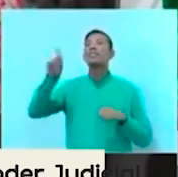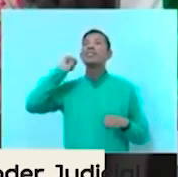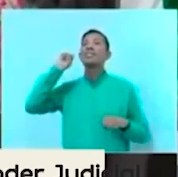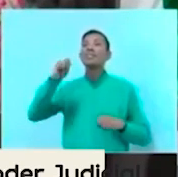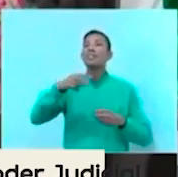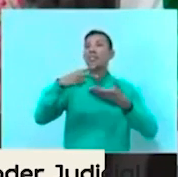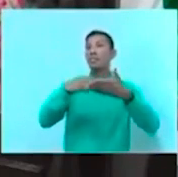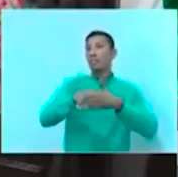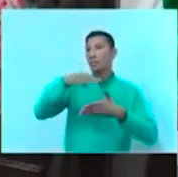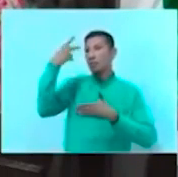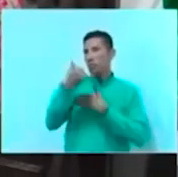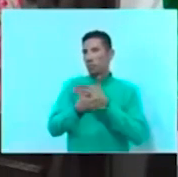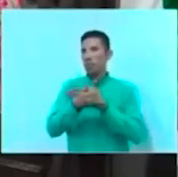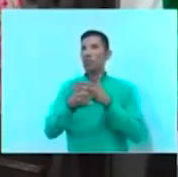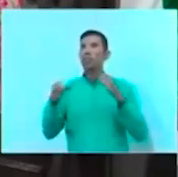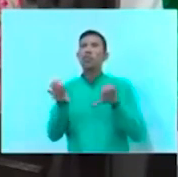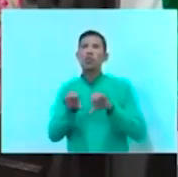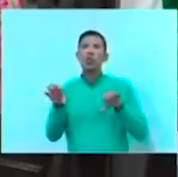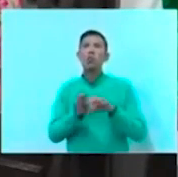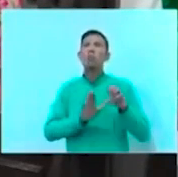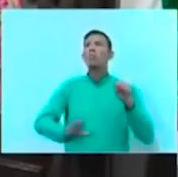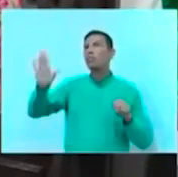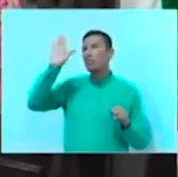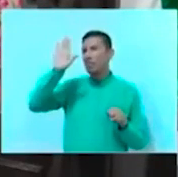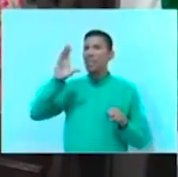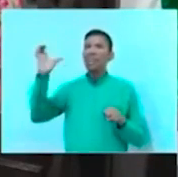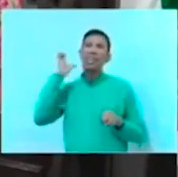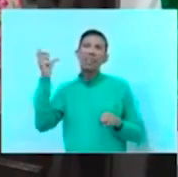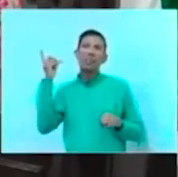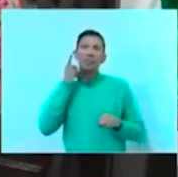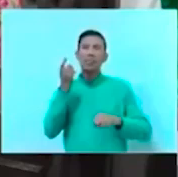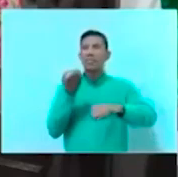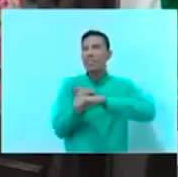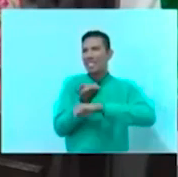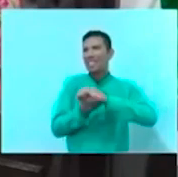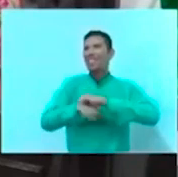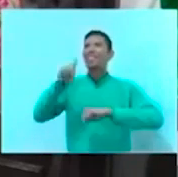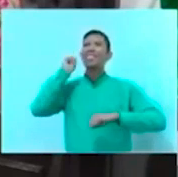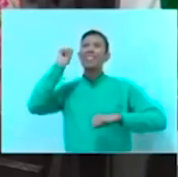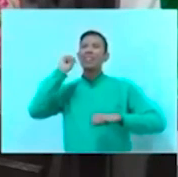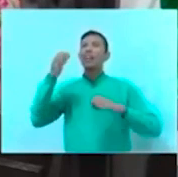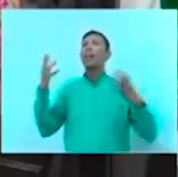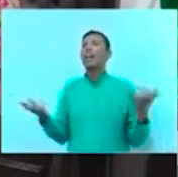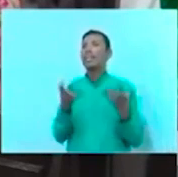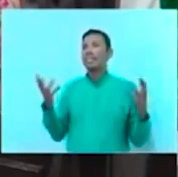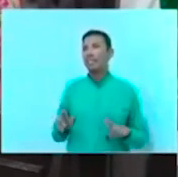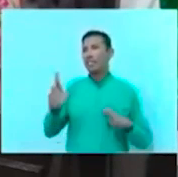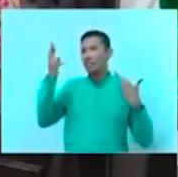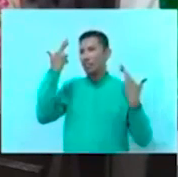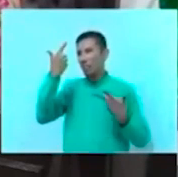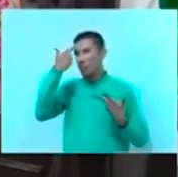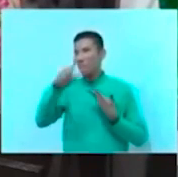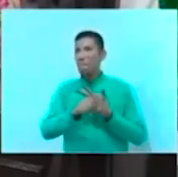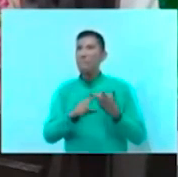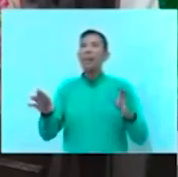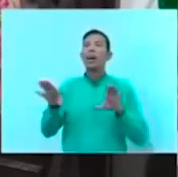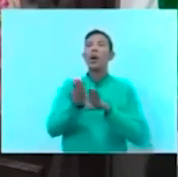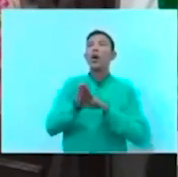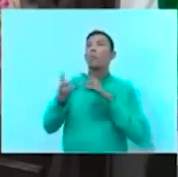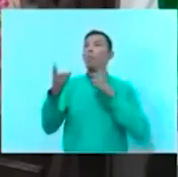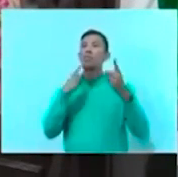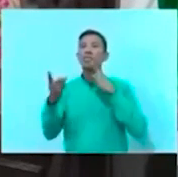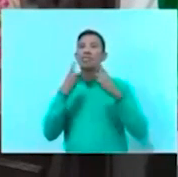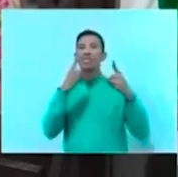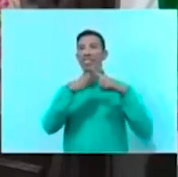con proyecto de decreto aprobada por el Congreso de la Unión, por el que se reforman, adicionan y derogan